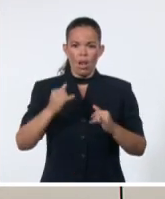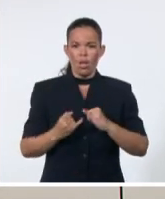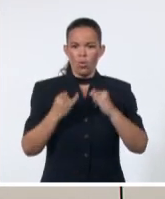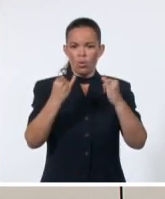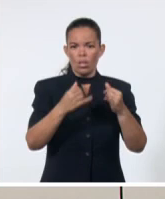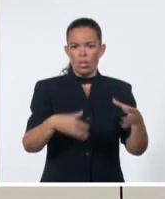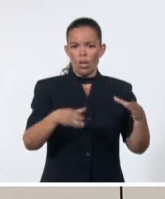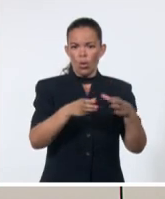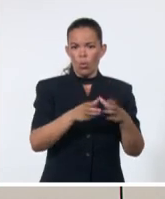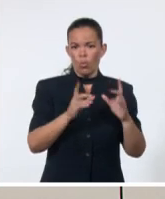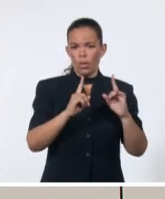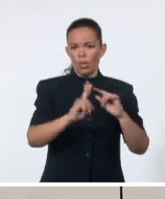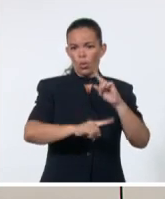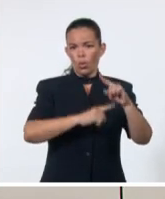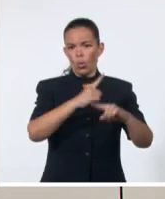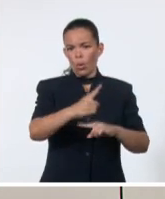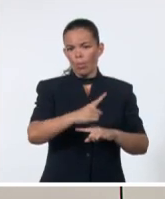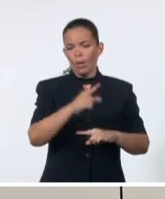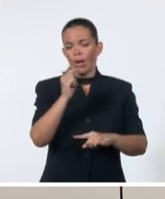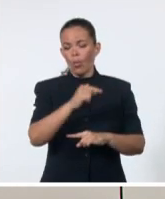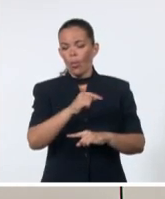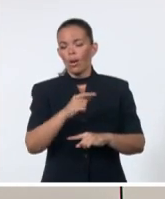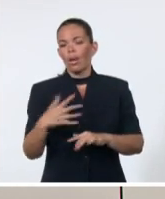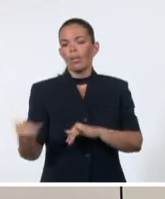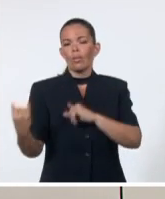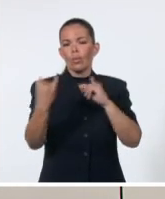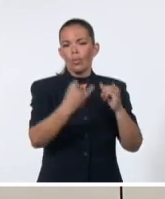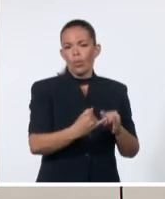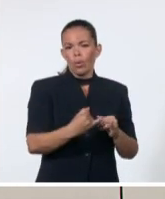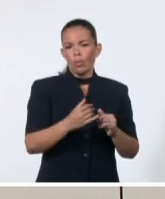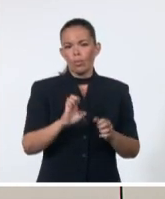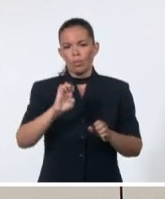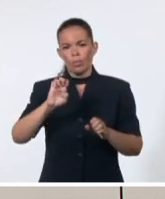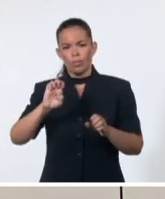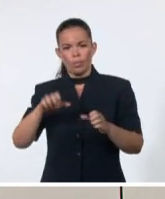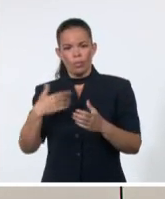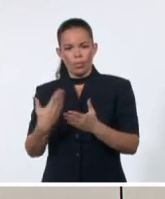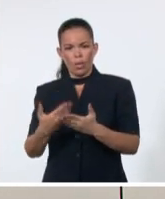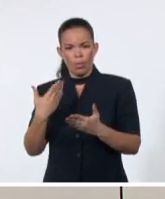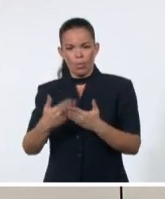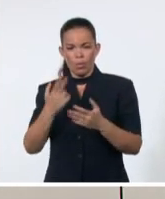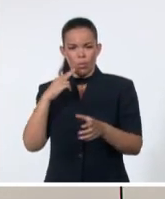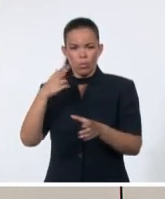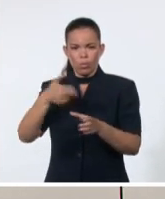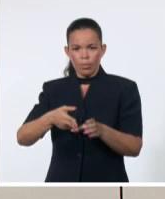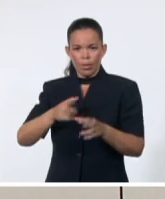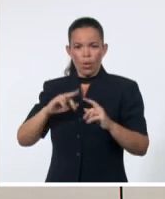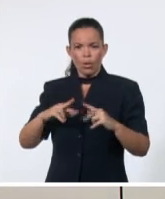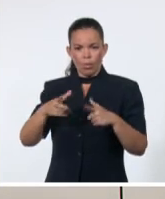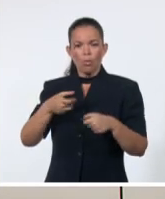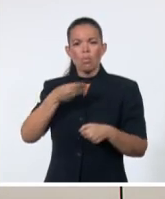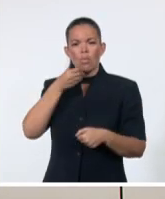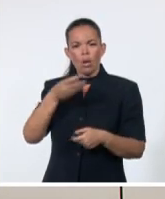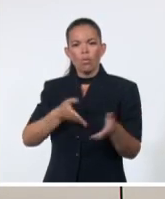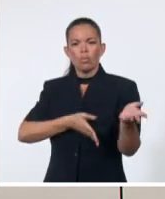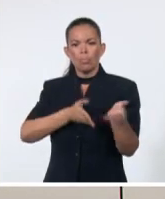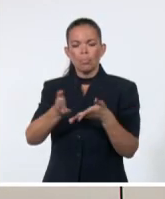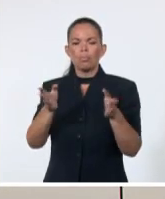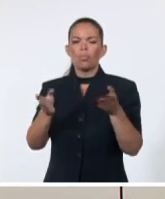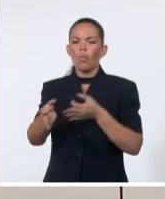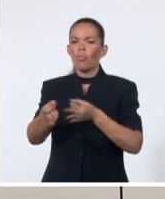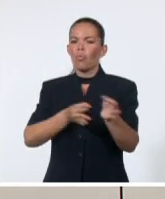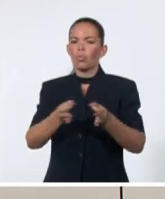la petrolera Chevron acaba de recibir la autorización del gobierno estadounidense para que reanude de manera limitada, dicen ellos,